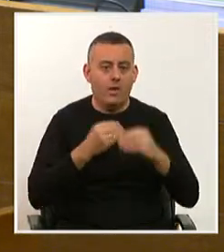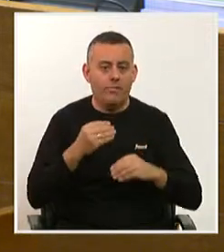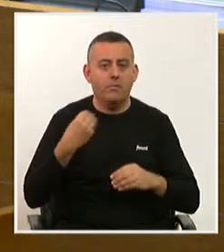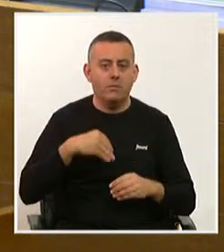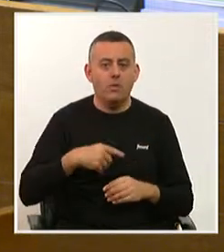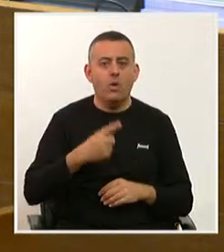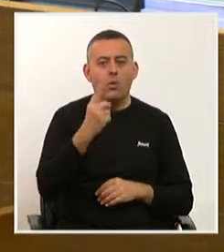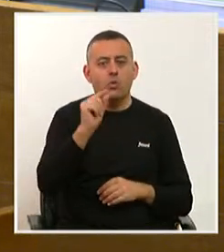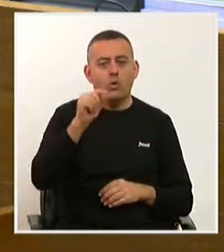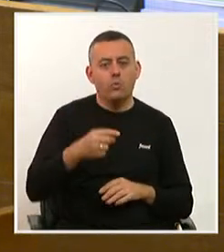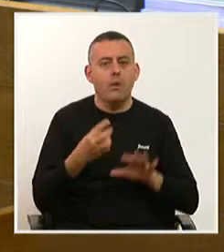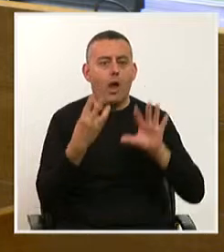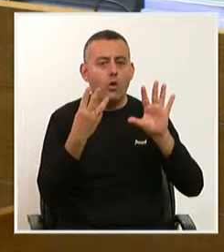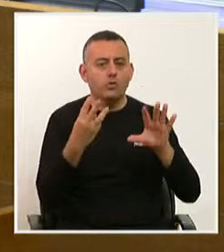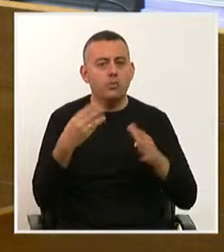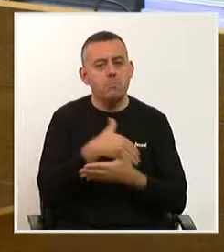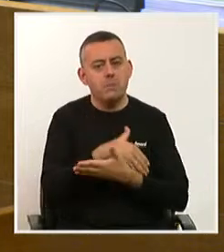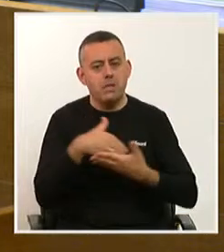seren